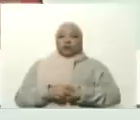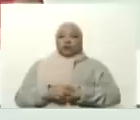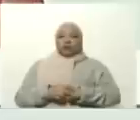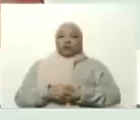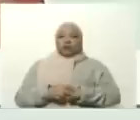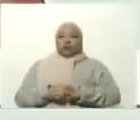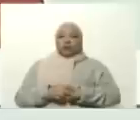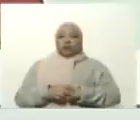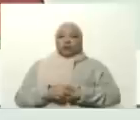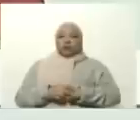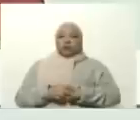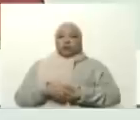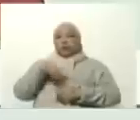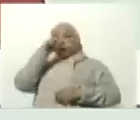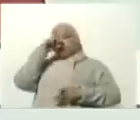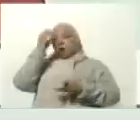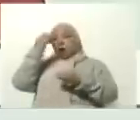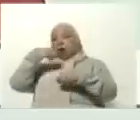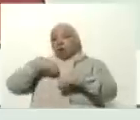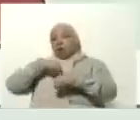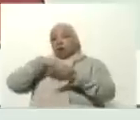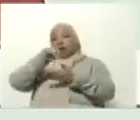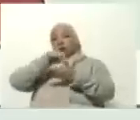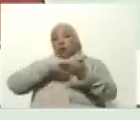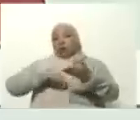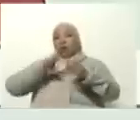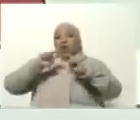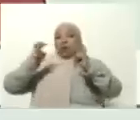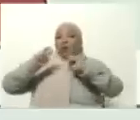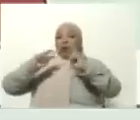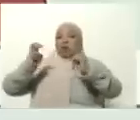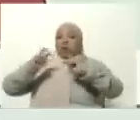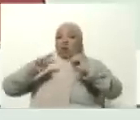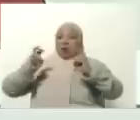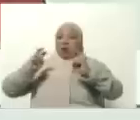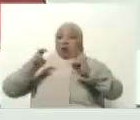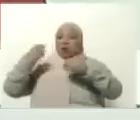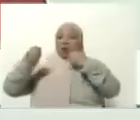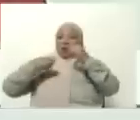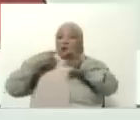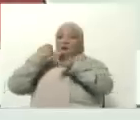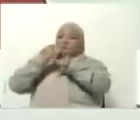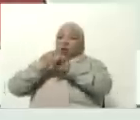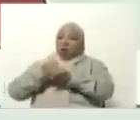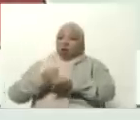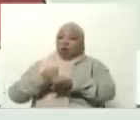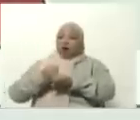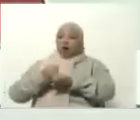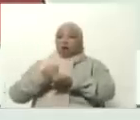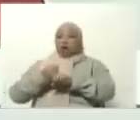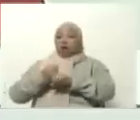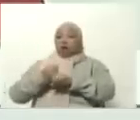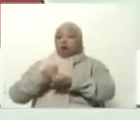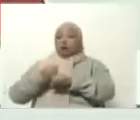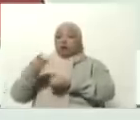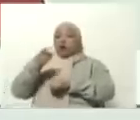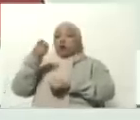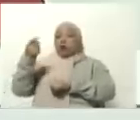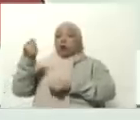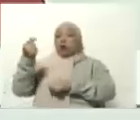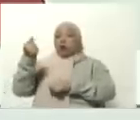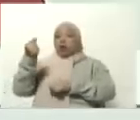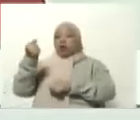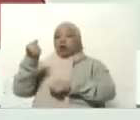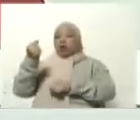Y bueno, los acuerdos firmados, esto del tema humanitario, vamos a esperar, nosotros estamos aquí esperando que aparezca la plata, pues, que ellos son los